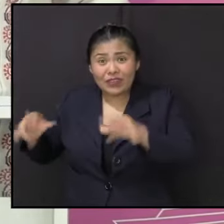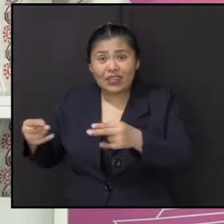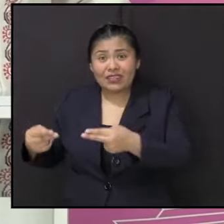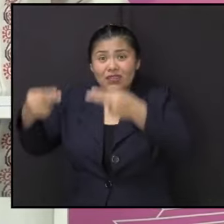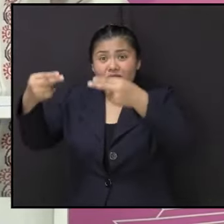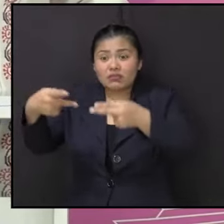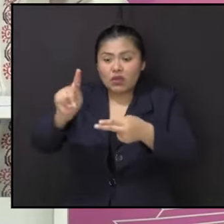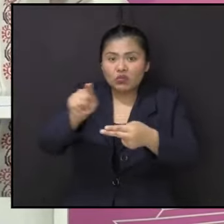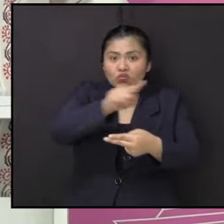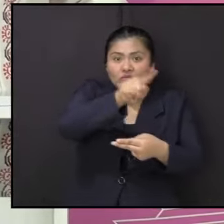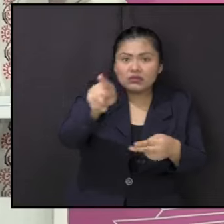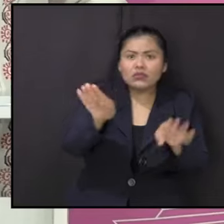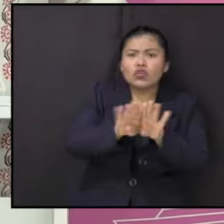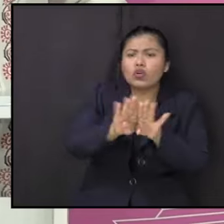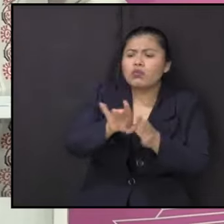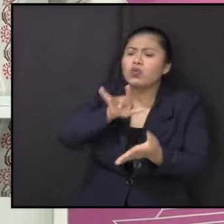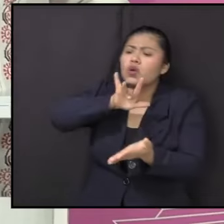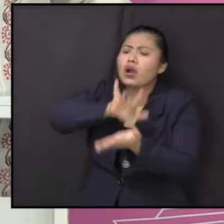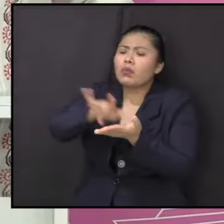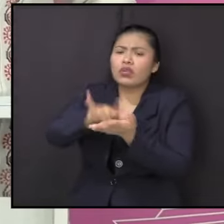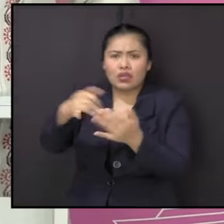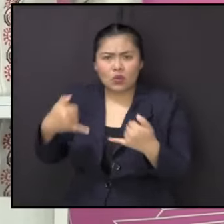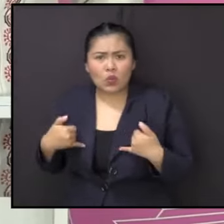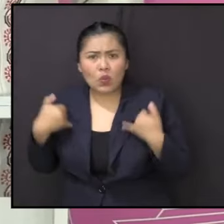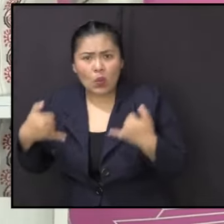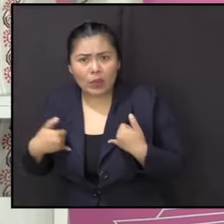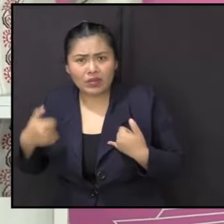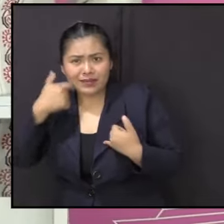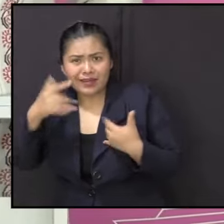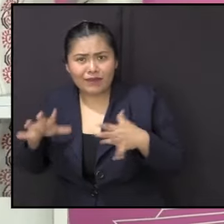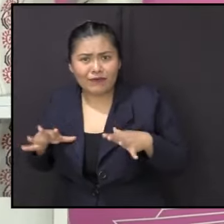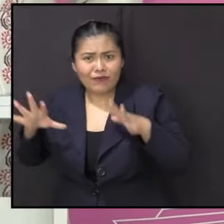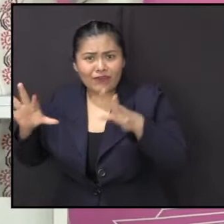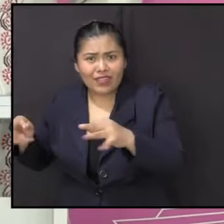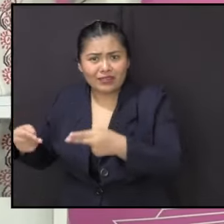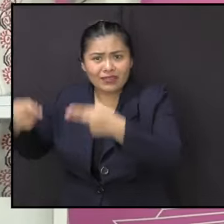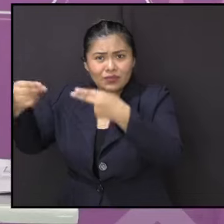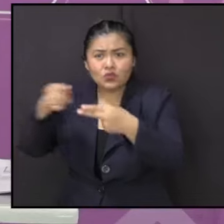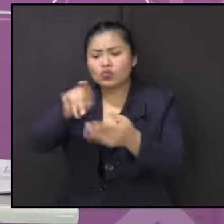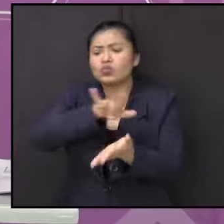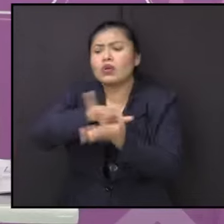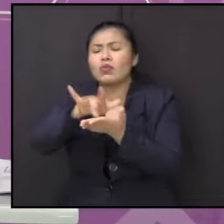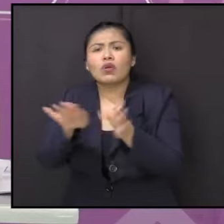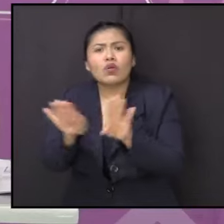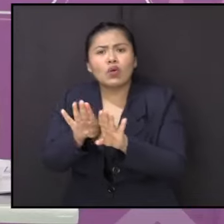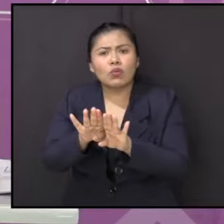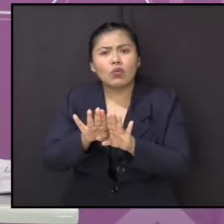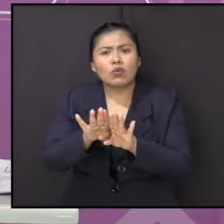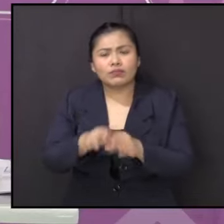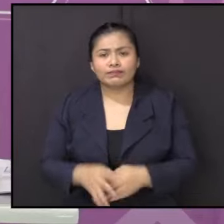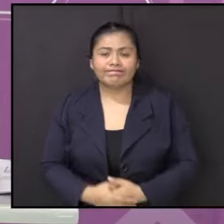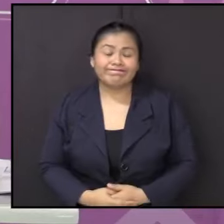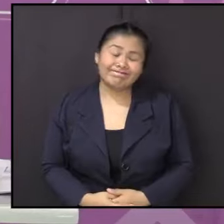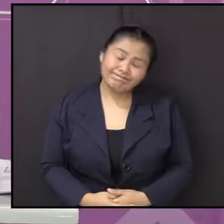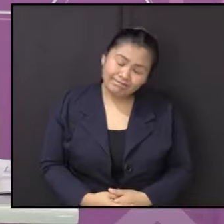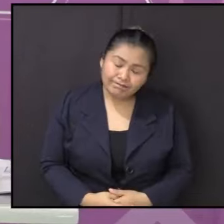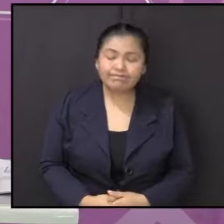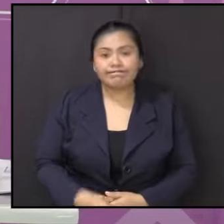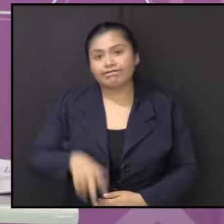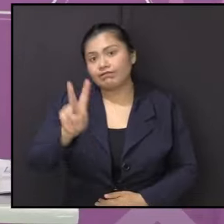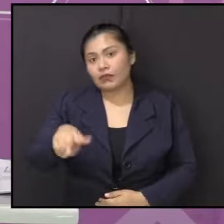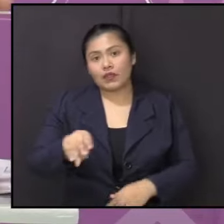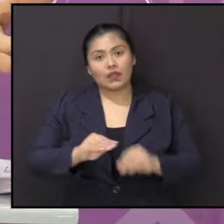todo de los jóvenes o de las mujeres que emprendieron? ¿Quién quiere comenzar a responder? Adelante, candidata. Bueno, primeramente la verdad es que es muy lamentable